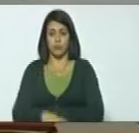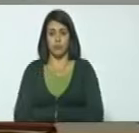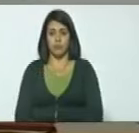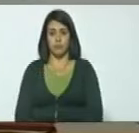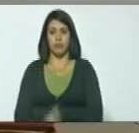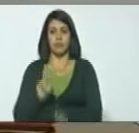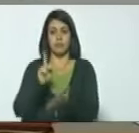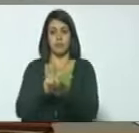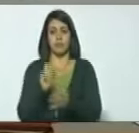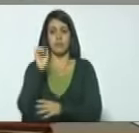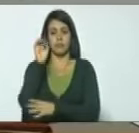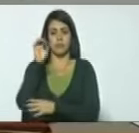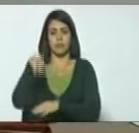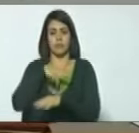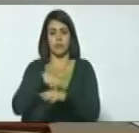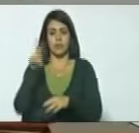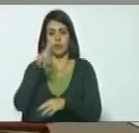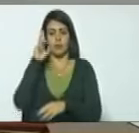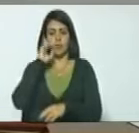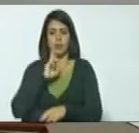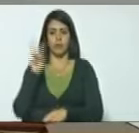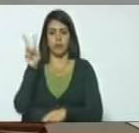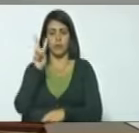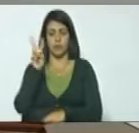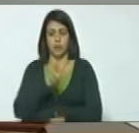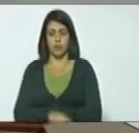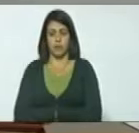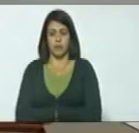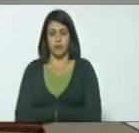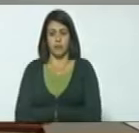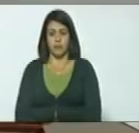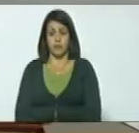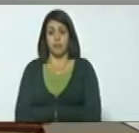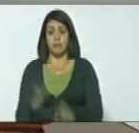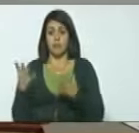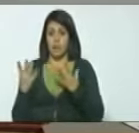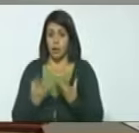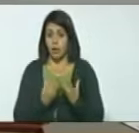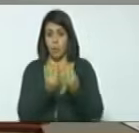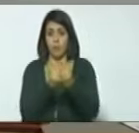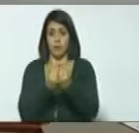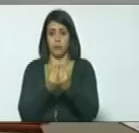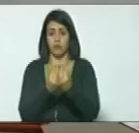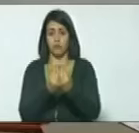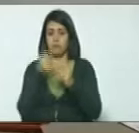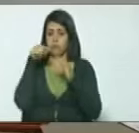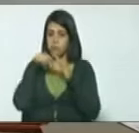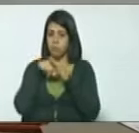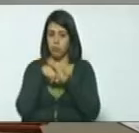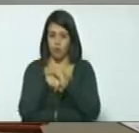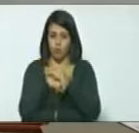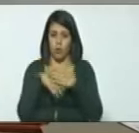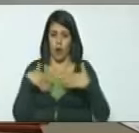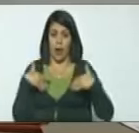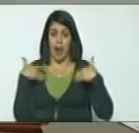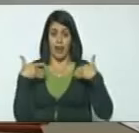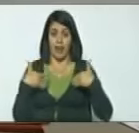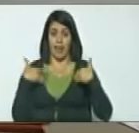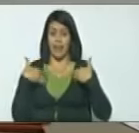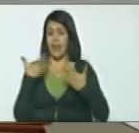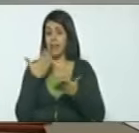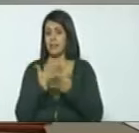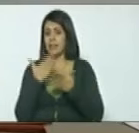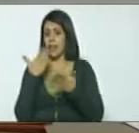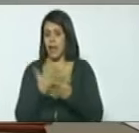su Parlamento Nacional de la República Bolivariana de Venezuela, que los acompañó con profundo entusiasmo,